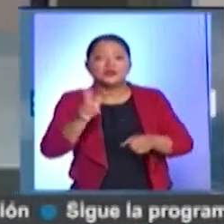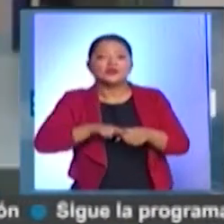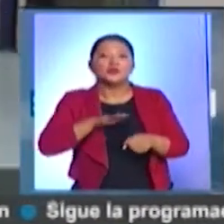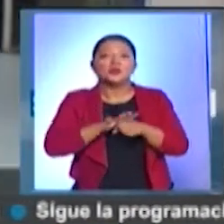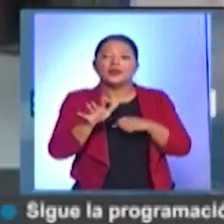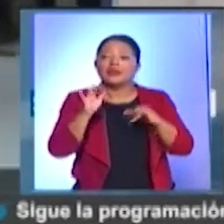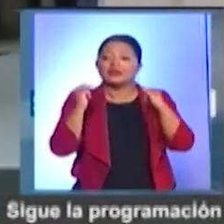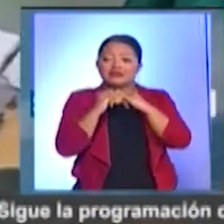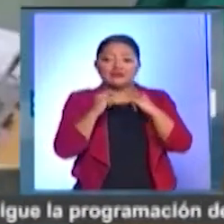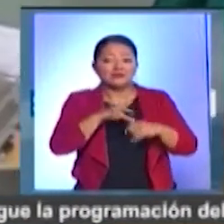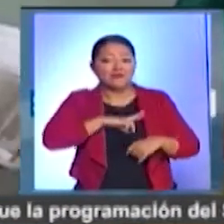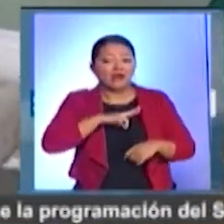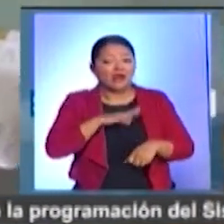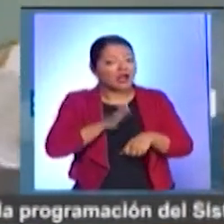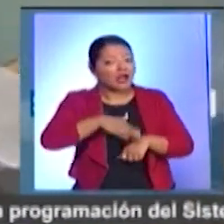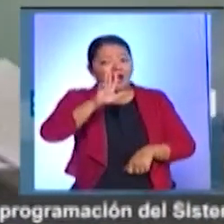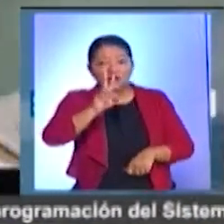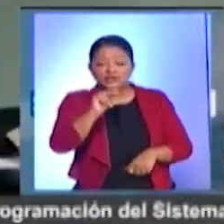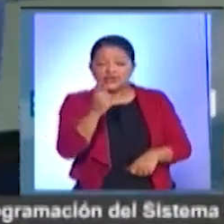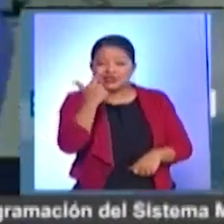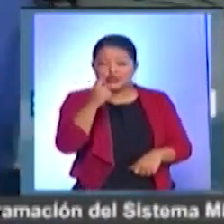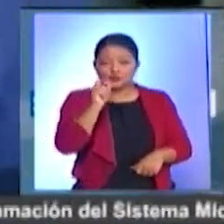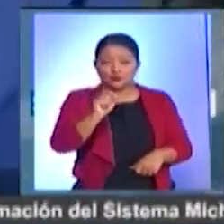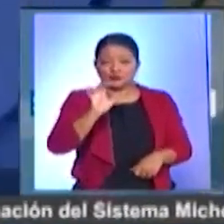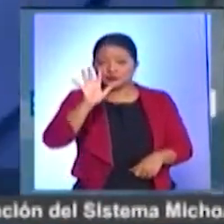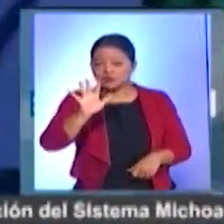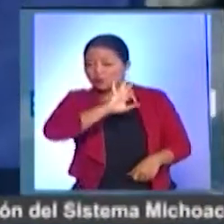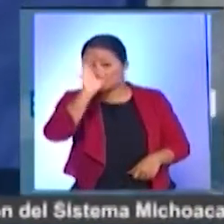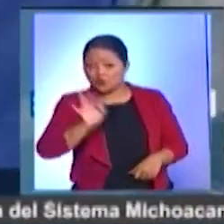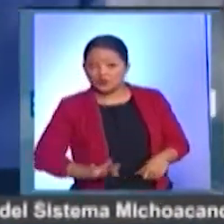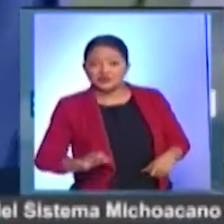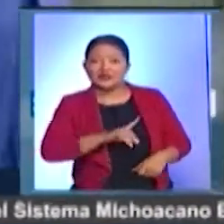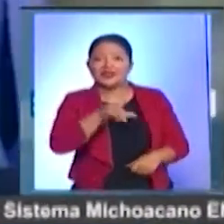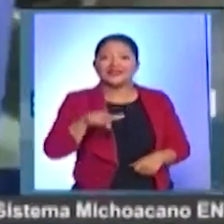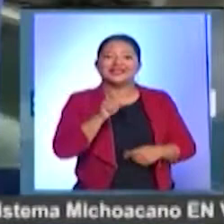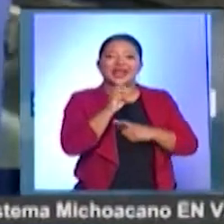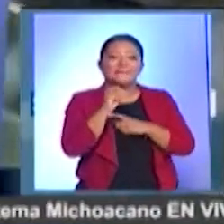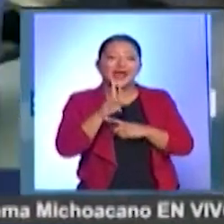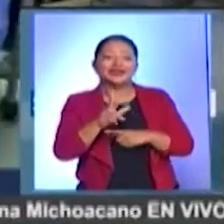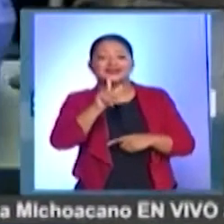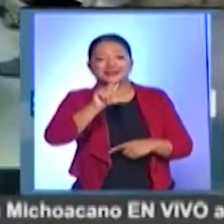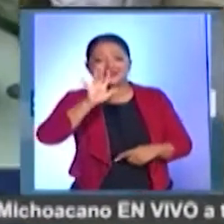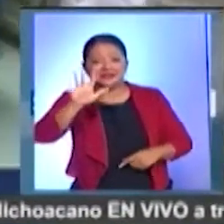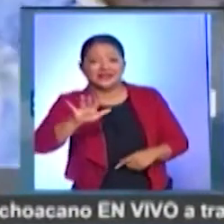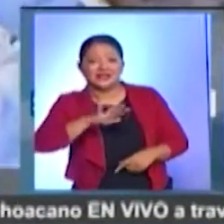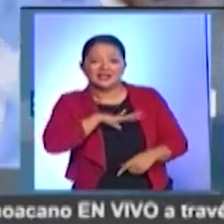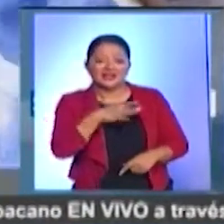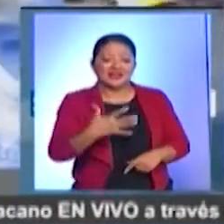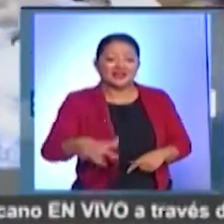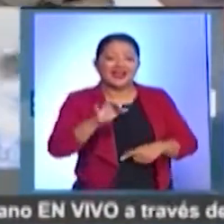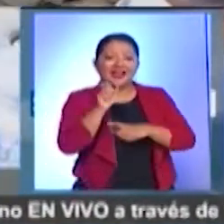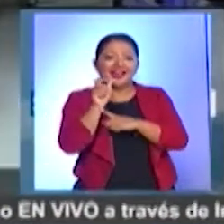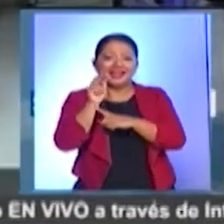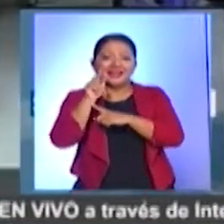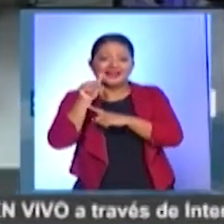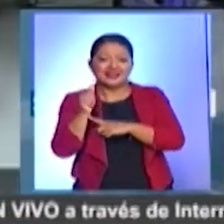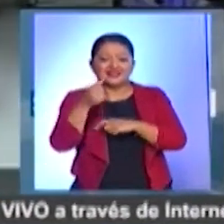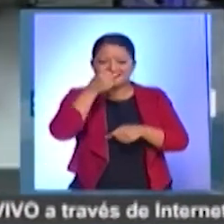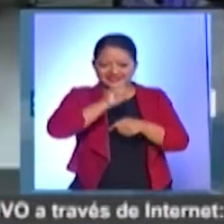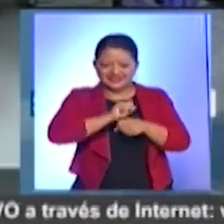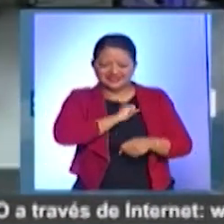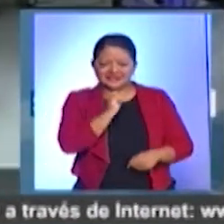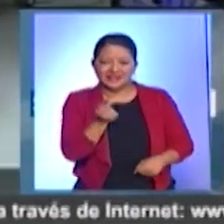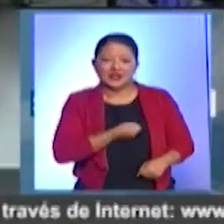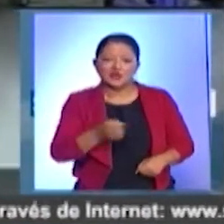instituciones privadas con un 87 y medio por ciento seguido por se marcó en 75 el general doctora elena hábiles de la secretaria de